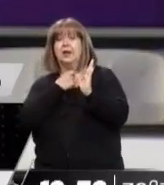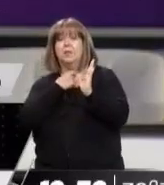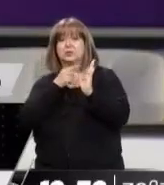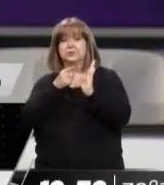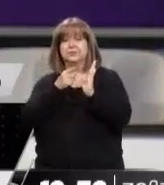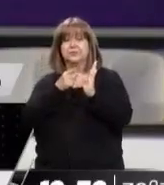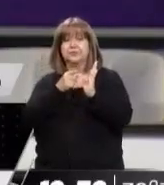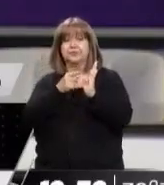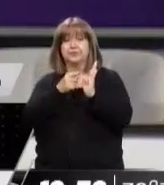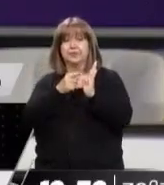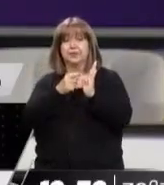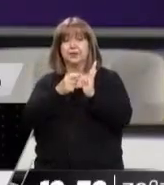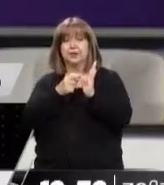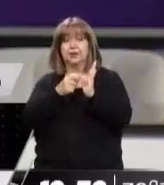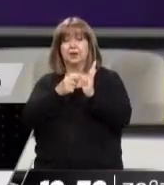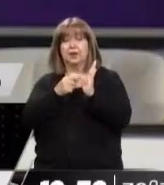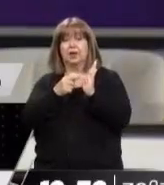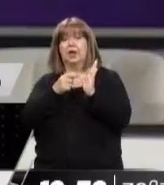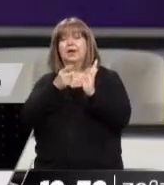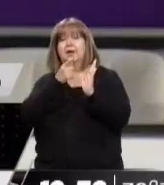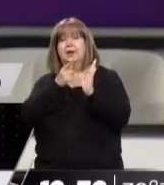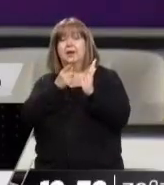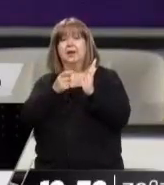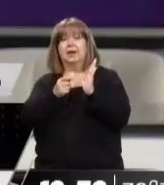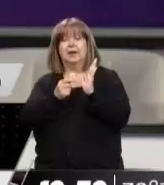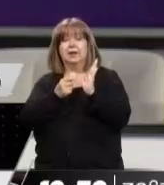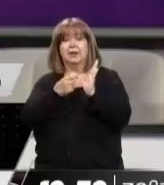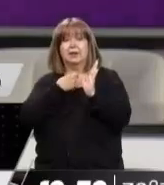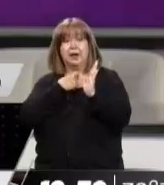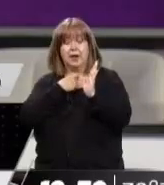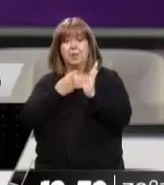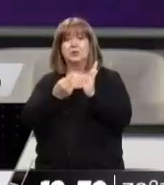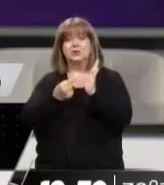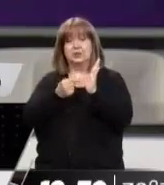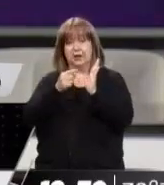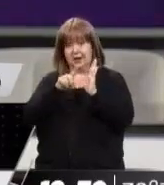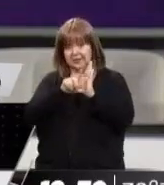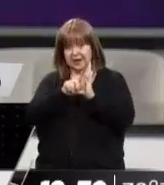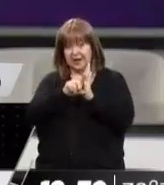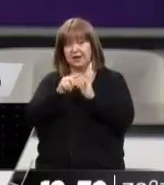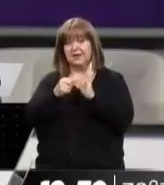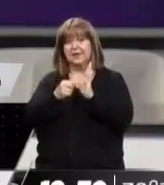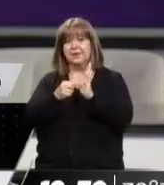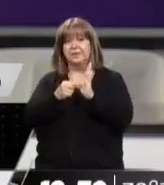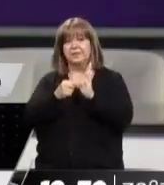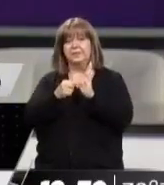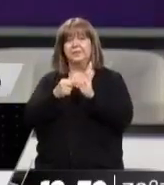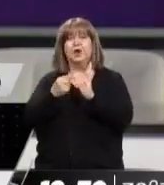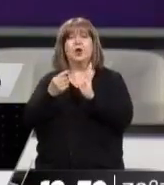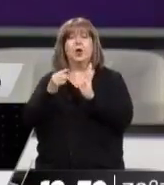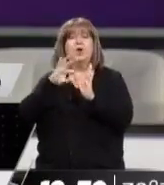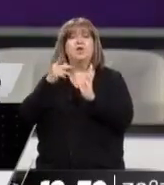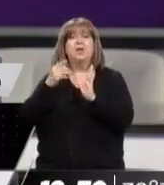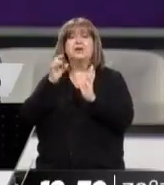de, digamos, unidimensional de la fiesta de la elección de la reina de vendimia, uh-huh, como estereotipo de